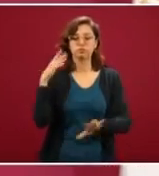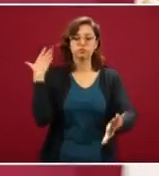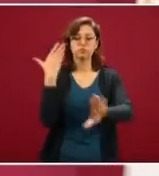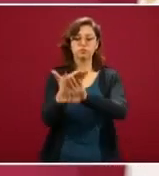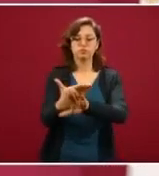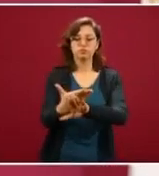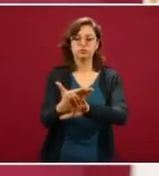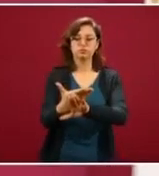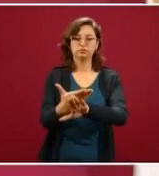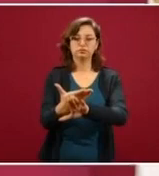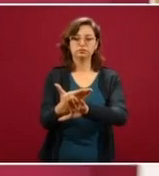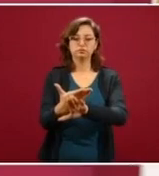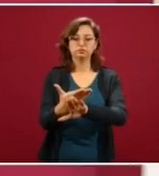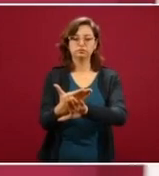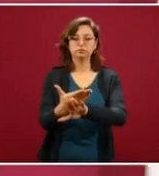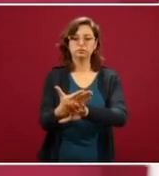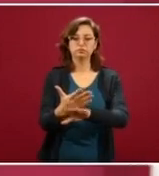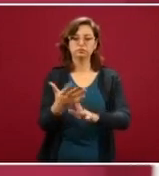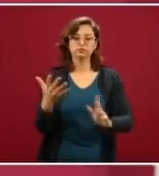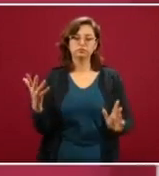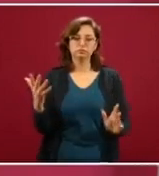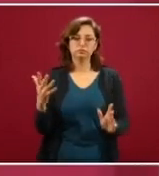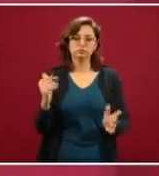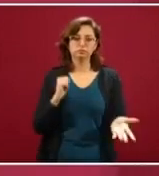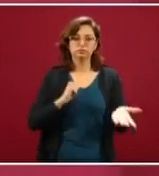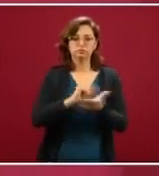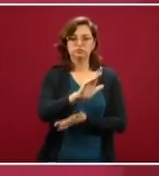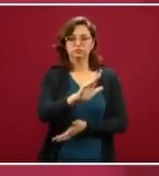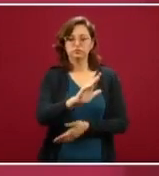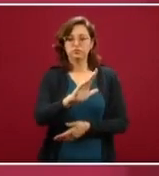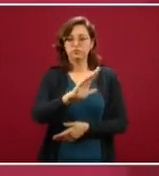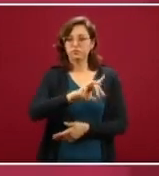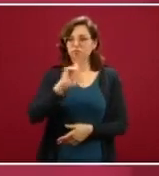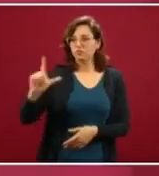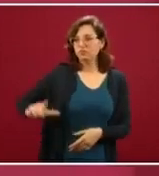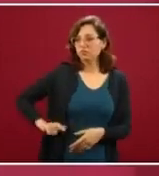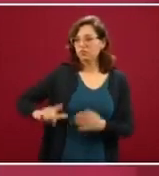afectar nuestro gobierno. No solo es un asunto de imagen,